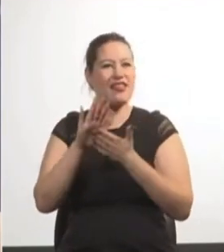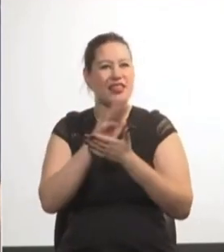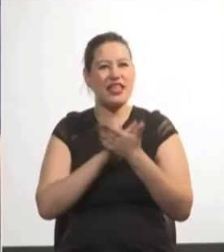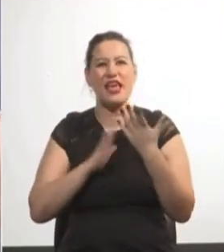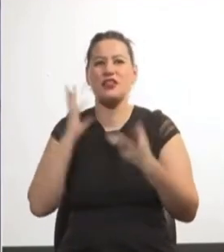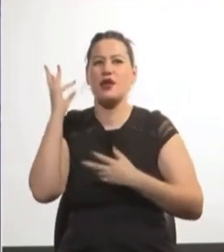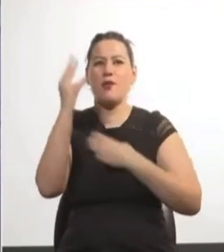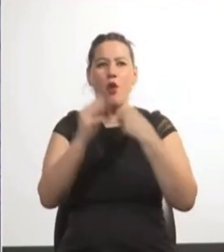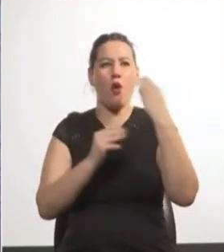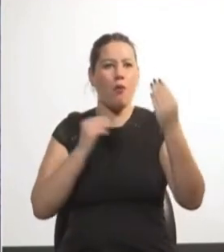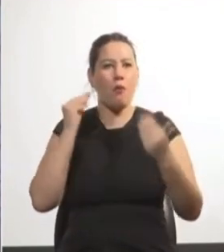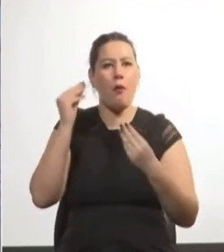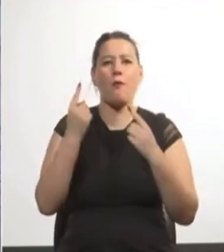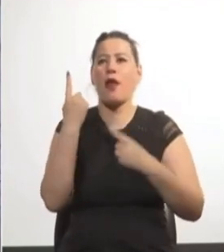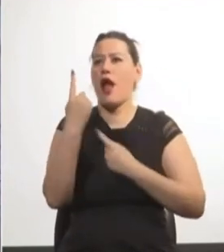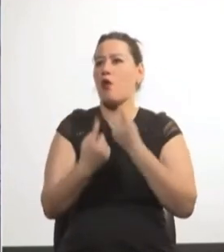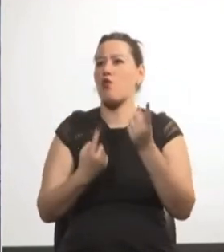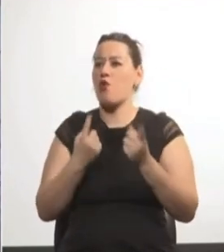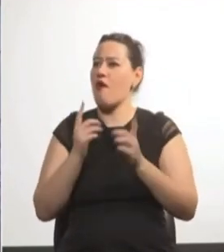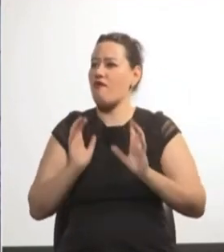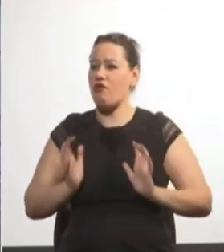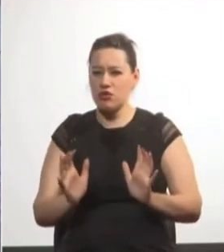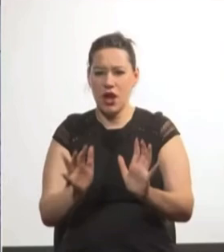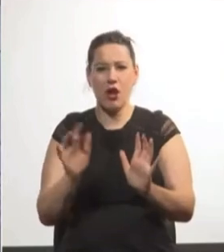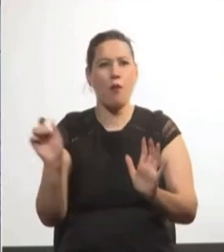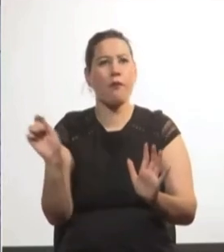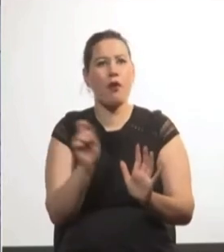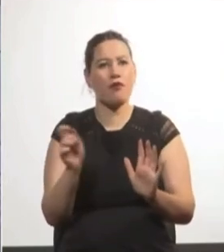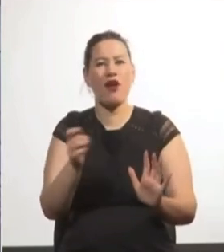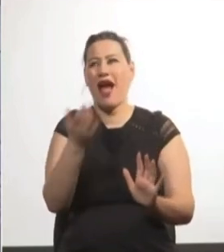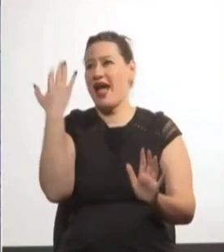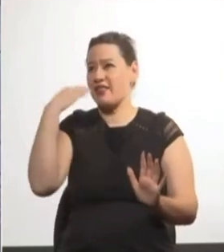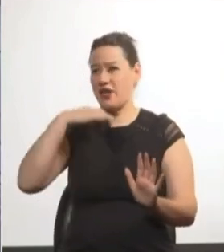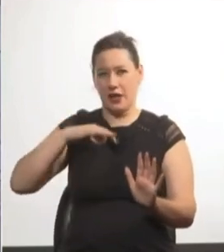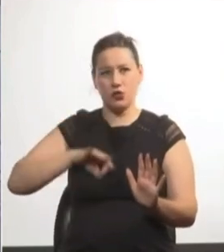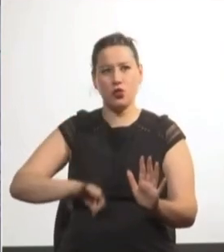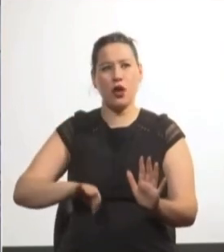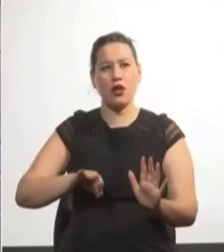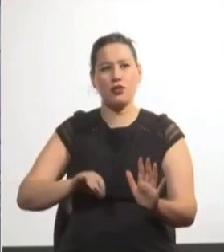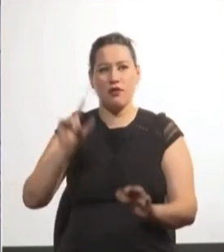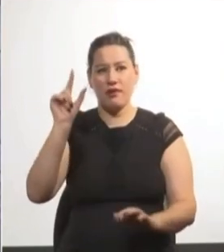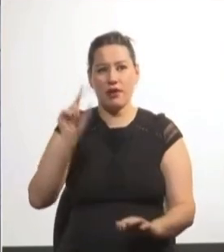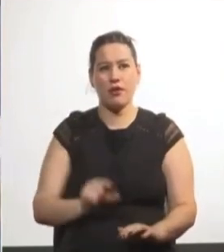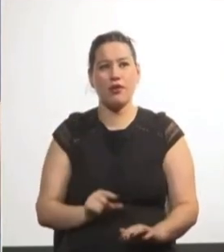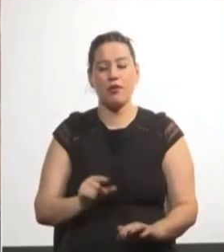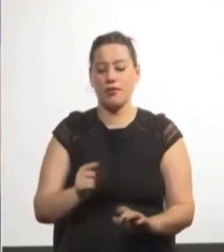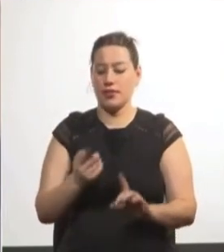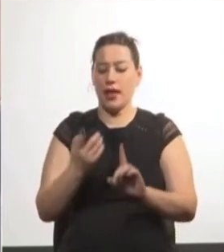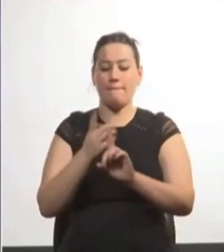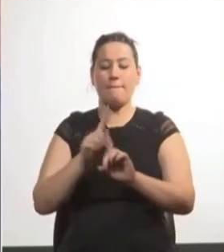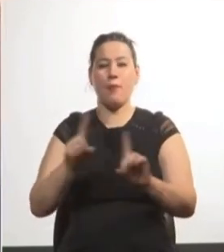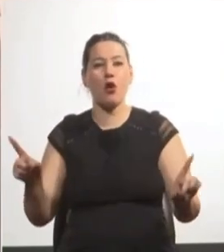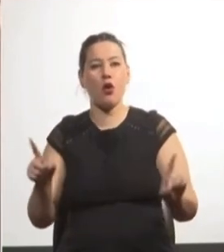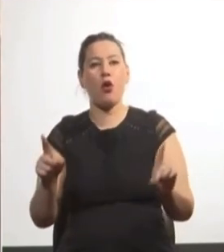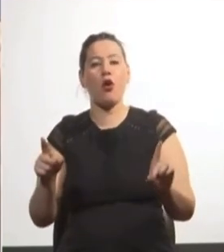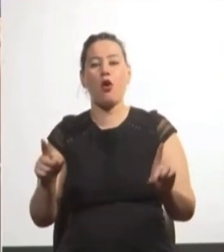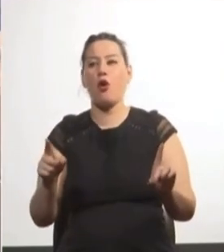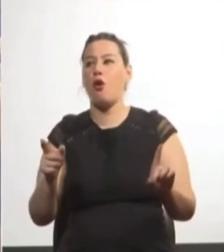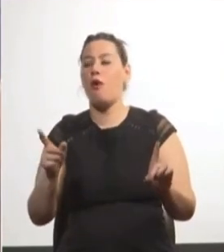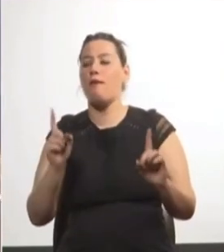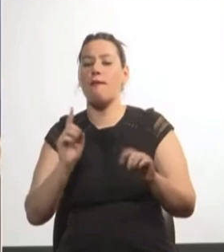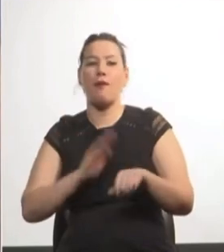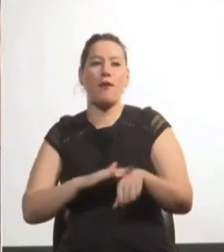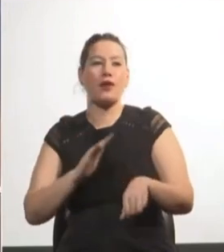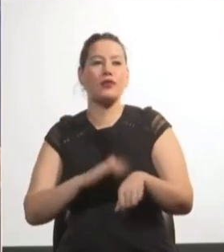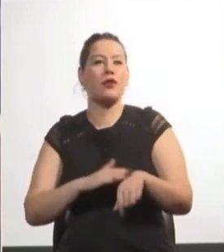preocupó por alguno de los funcionarios públicos que tenían salarios más bajos. Y no es porque en su